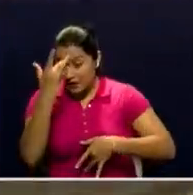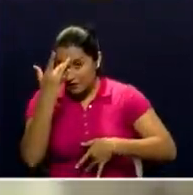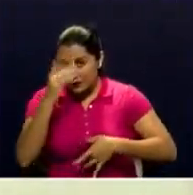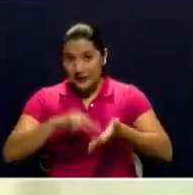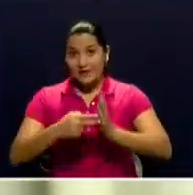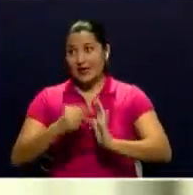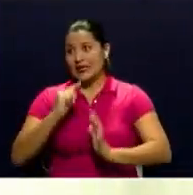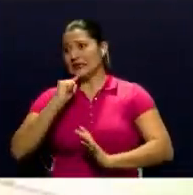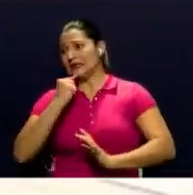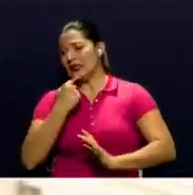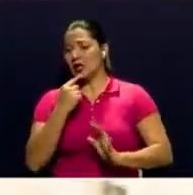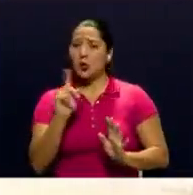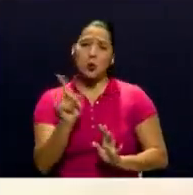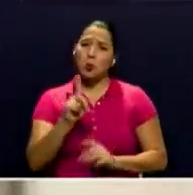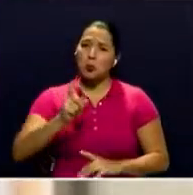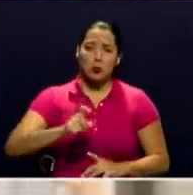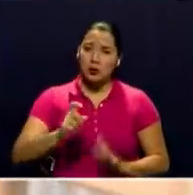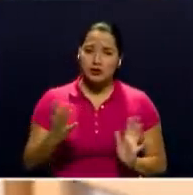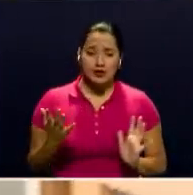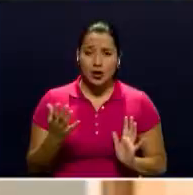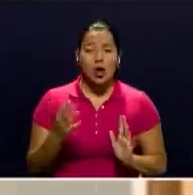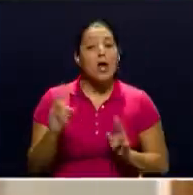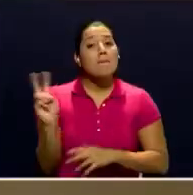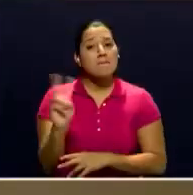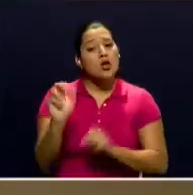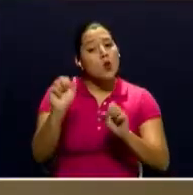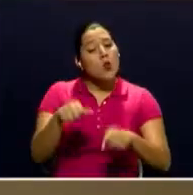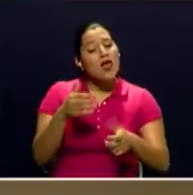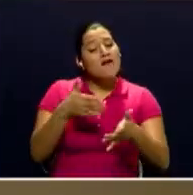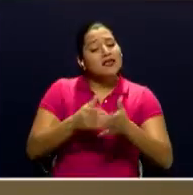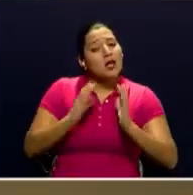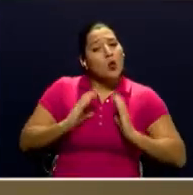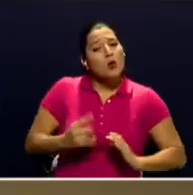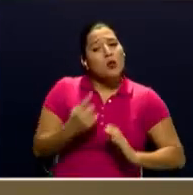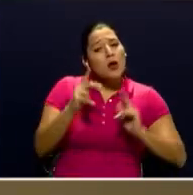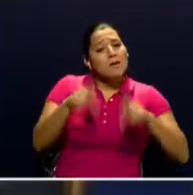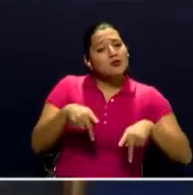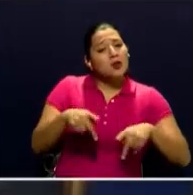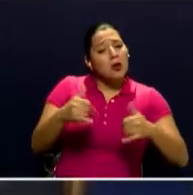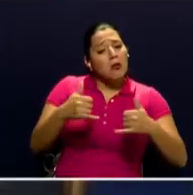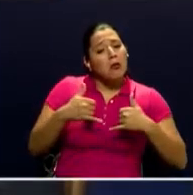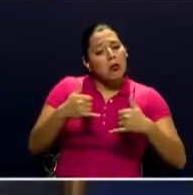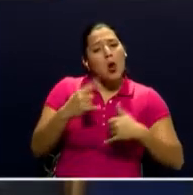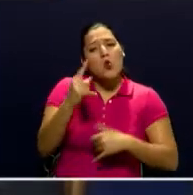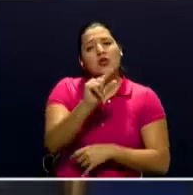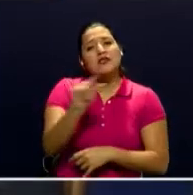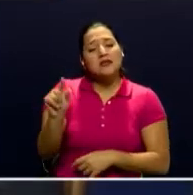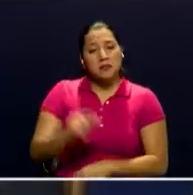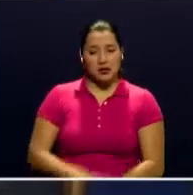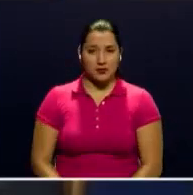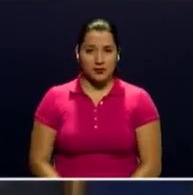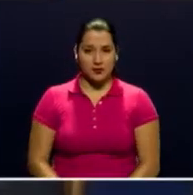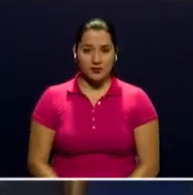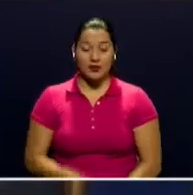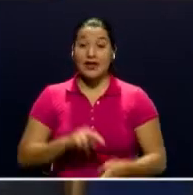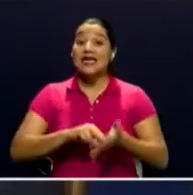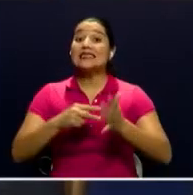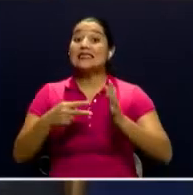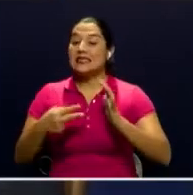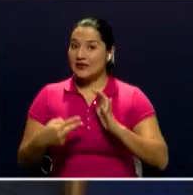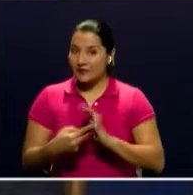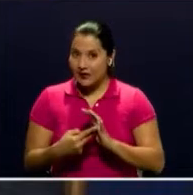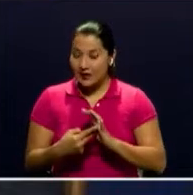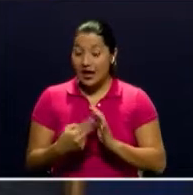El jerarca recalcó que el virus puede afectar el organismo de una persona durante una semana. Significa que